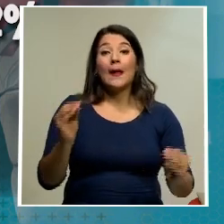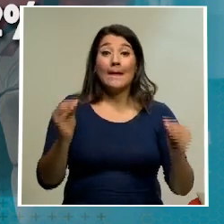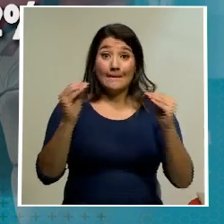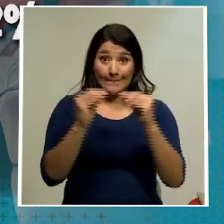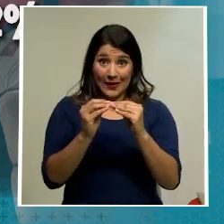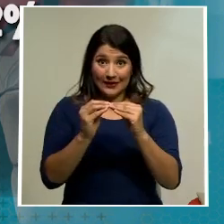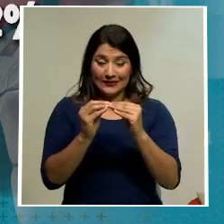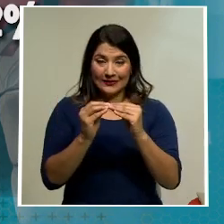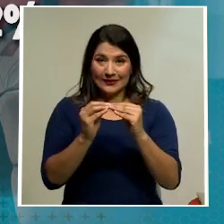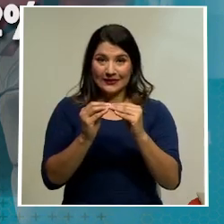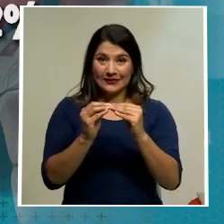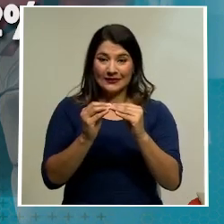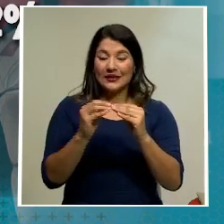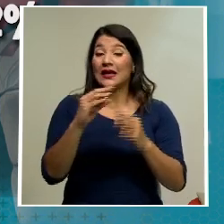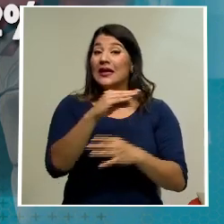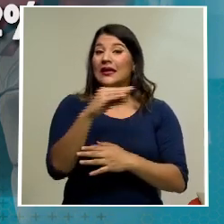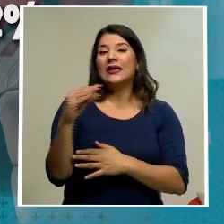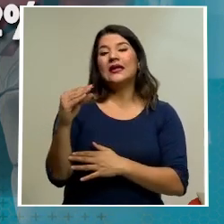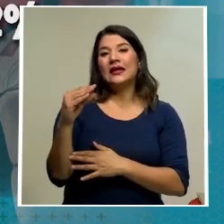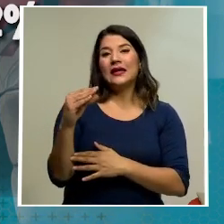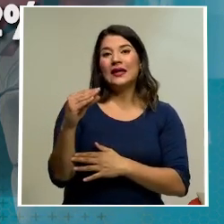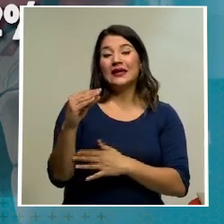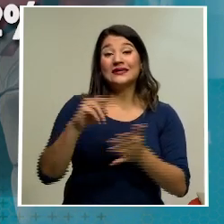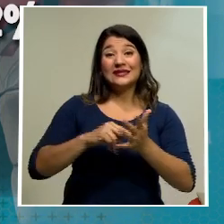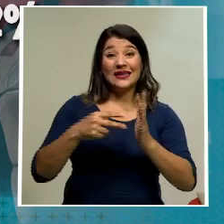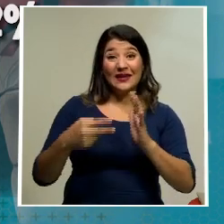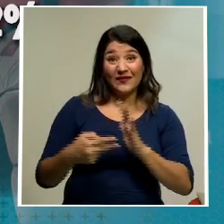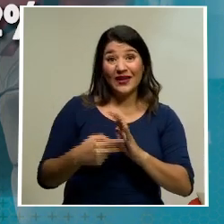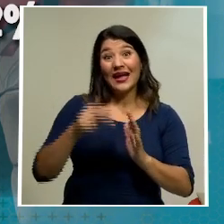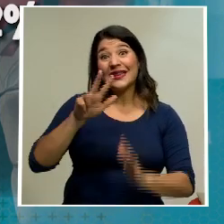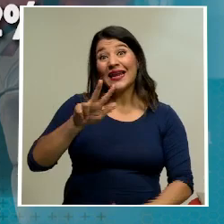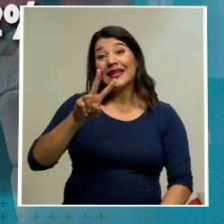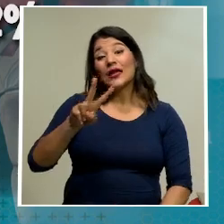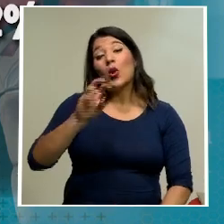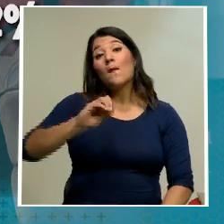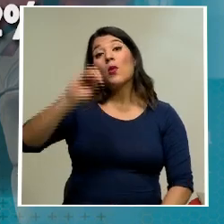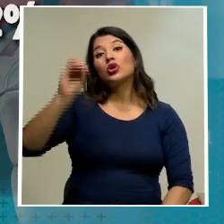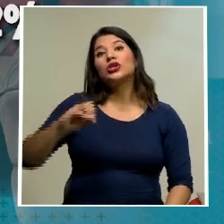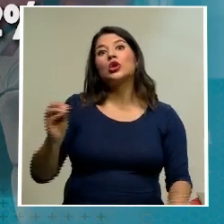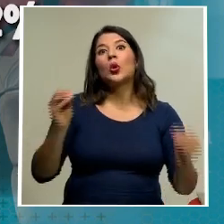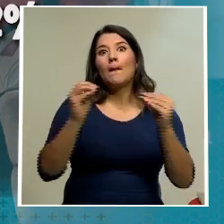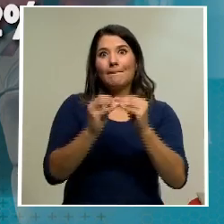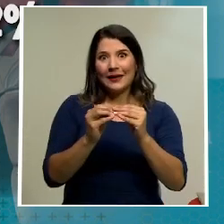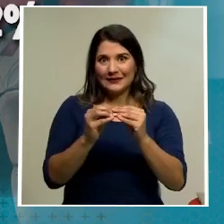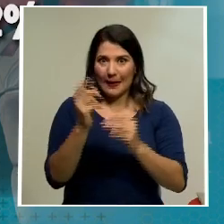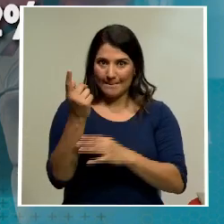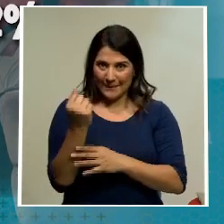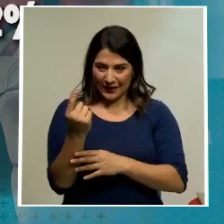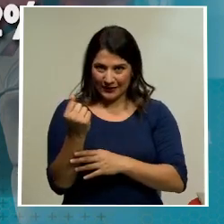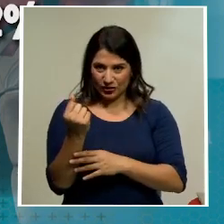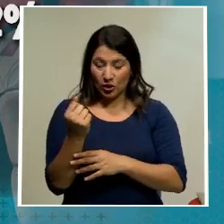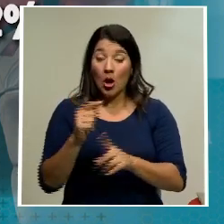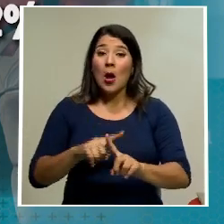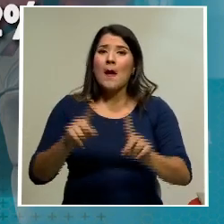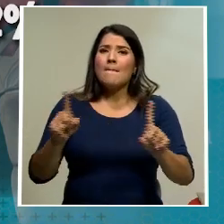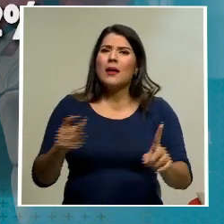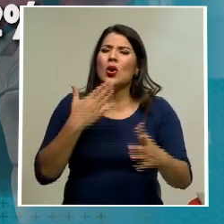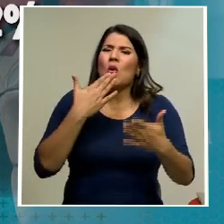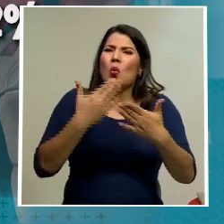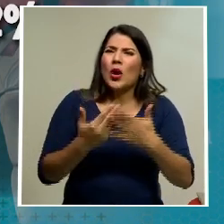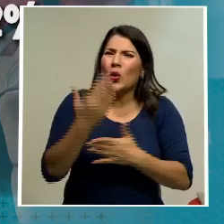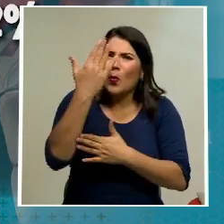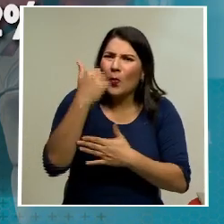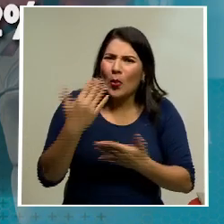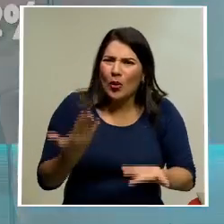y una representación a un 32% más en su precio. Pero bueno, ¿cuáles son los factores? ¿Cuál